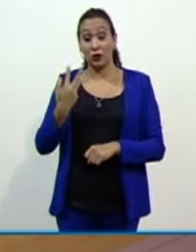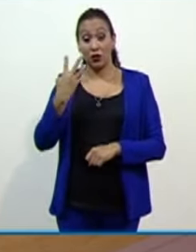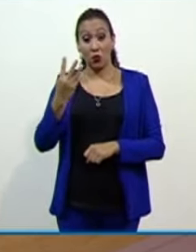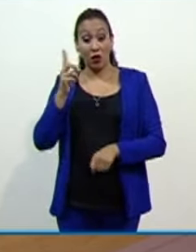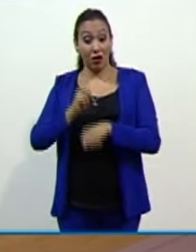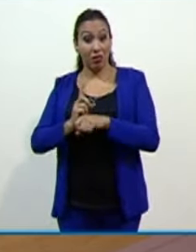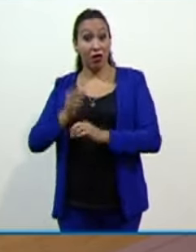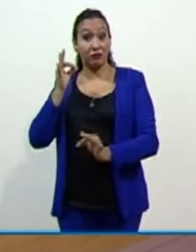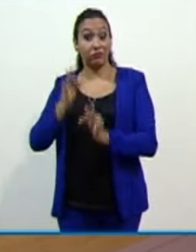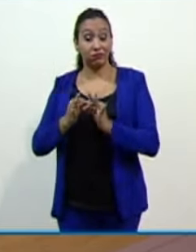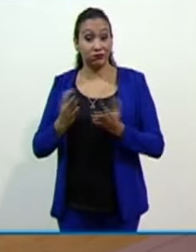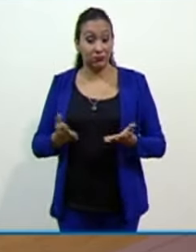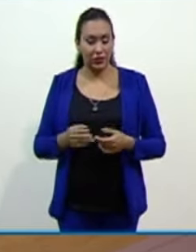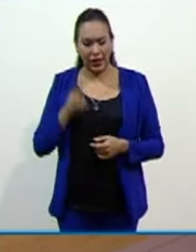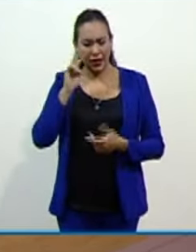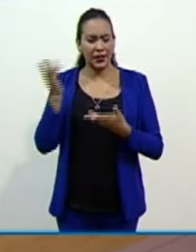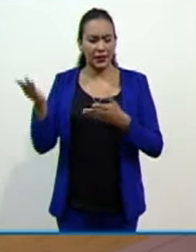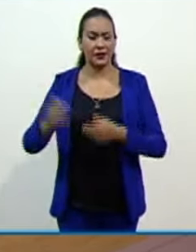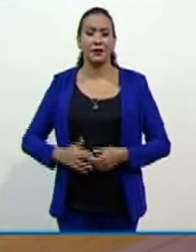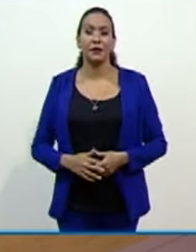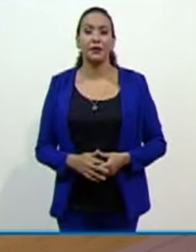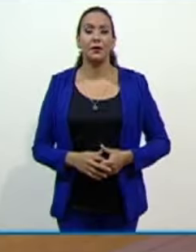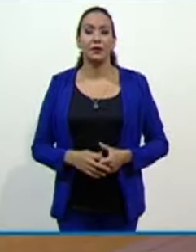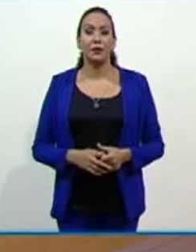Adelante, Óscar, con tu reporte.